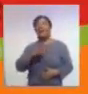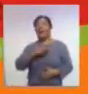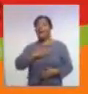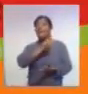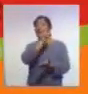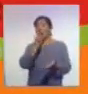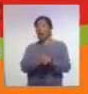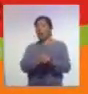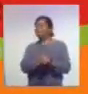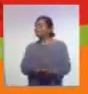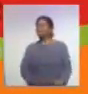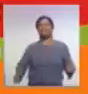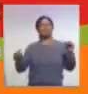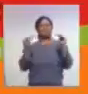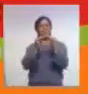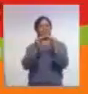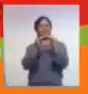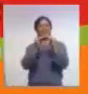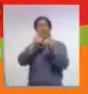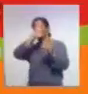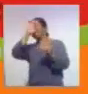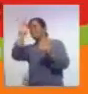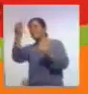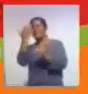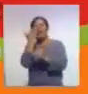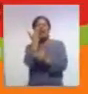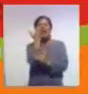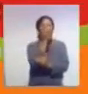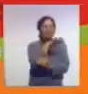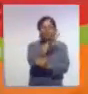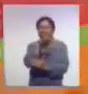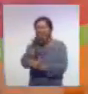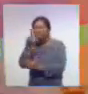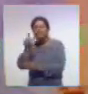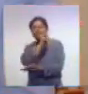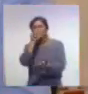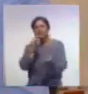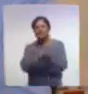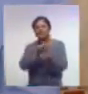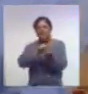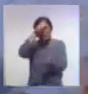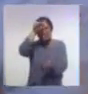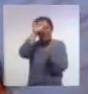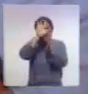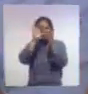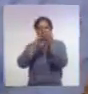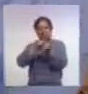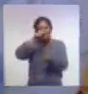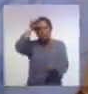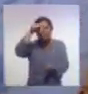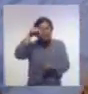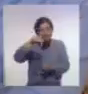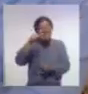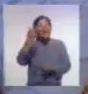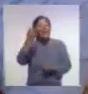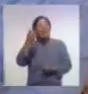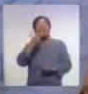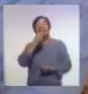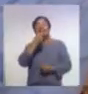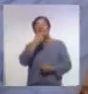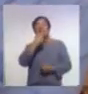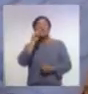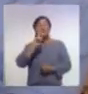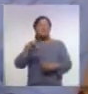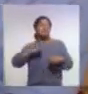adopciones empata con estas reformas que se están buscando desde la Ley General de los Derechos de Niñas y Adolescentes. Entonces ahora tenemos un par de